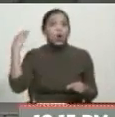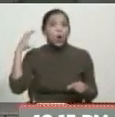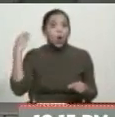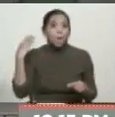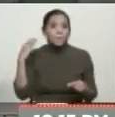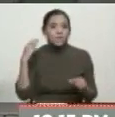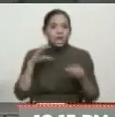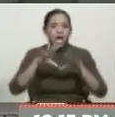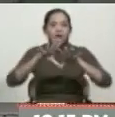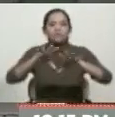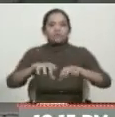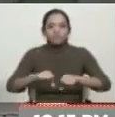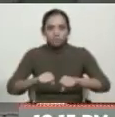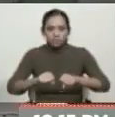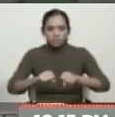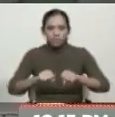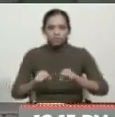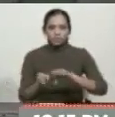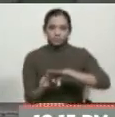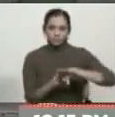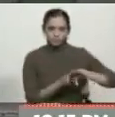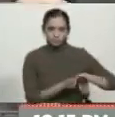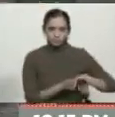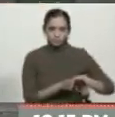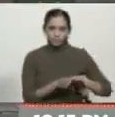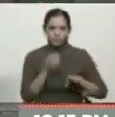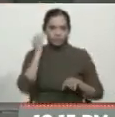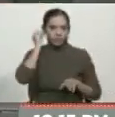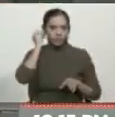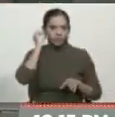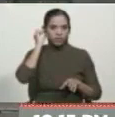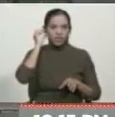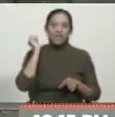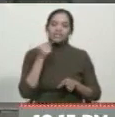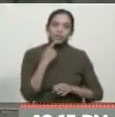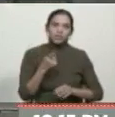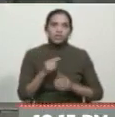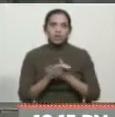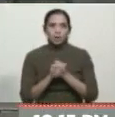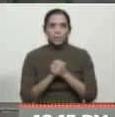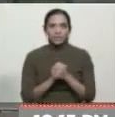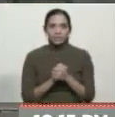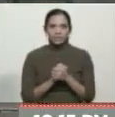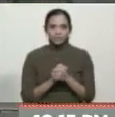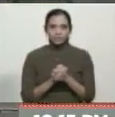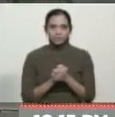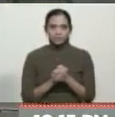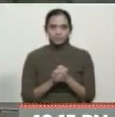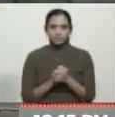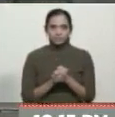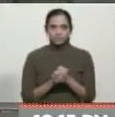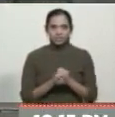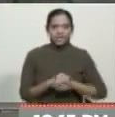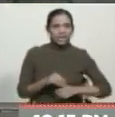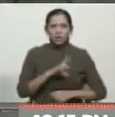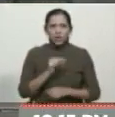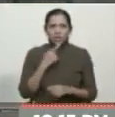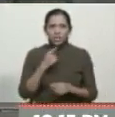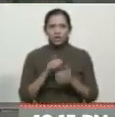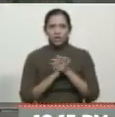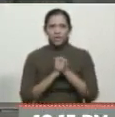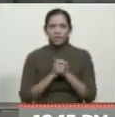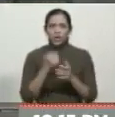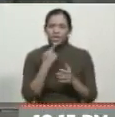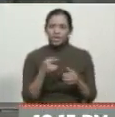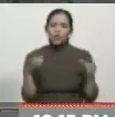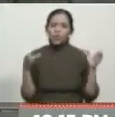colombianizar. Así como lo decía en estos días una compañera. Y además no lo dijo una compañera, lo dijo un